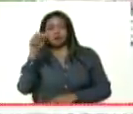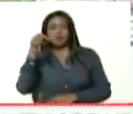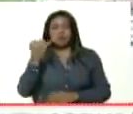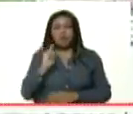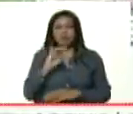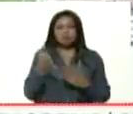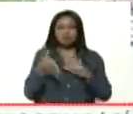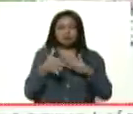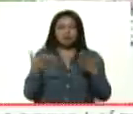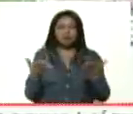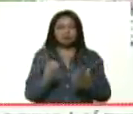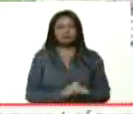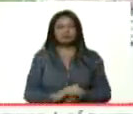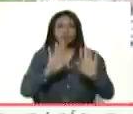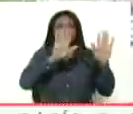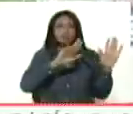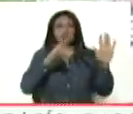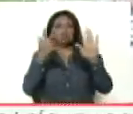tenemos